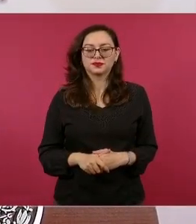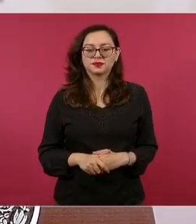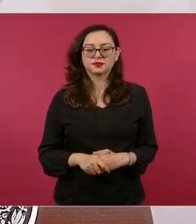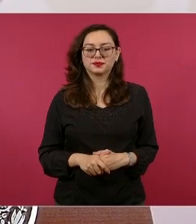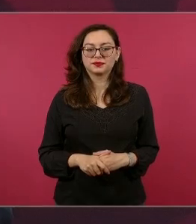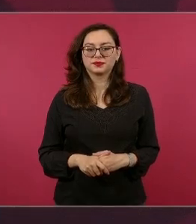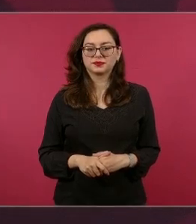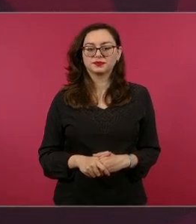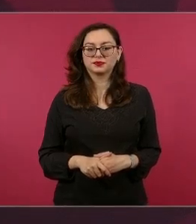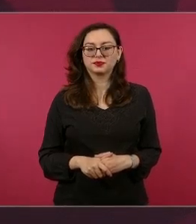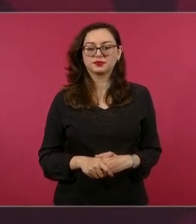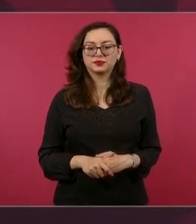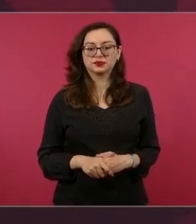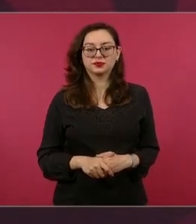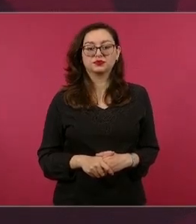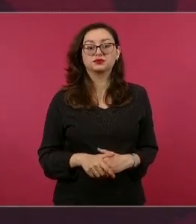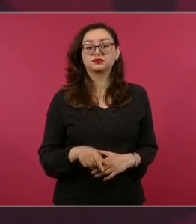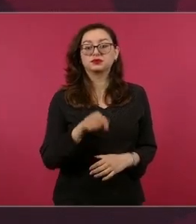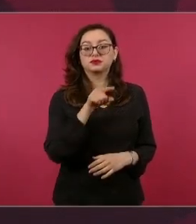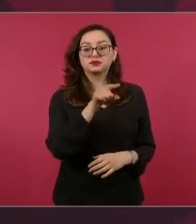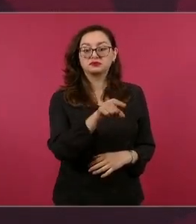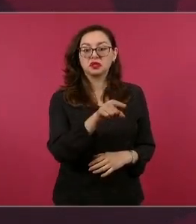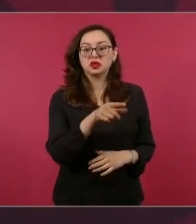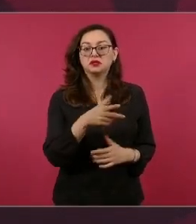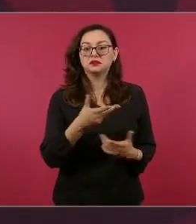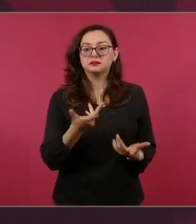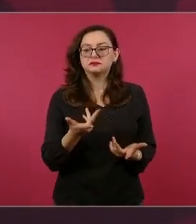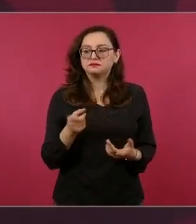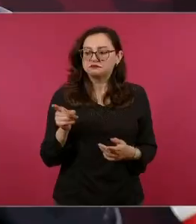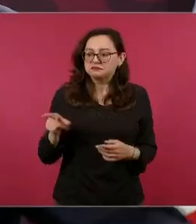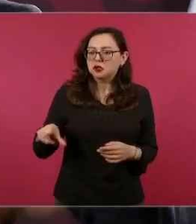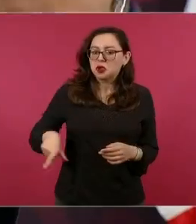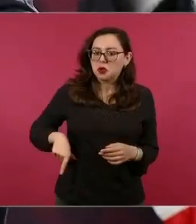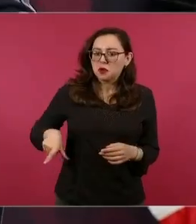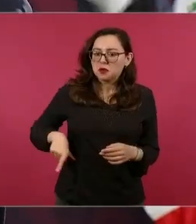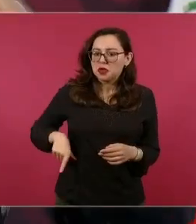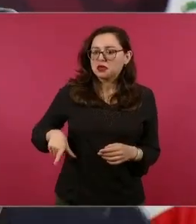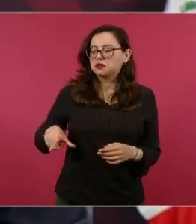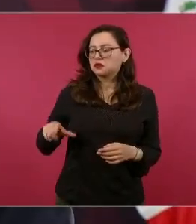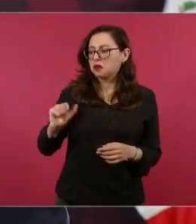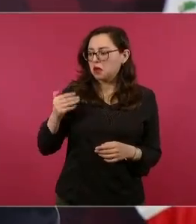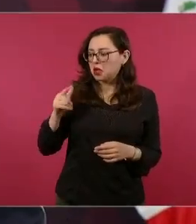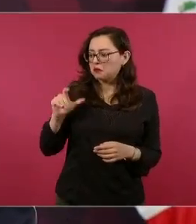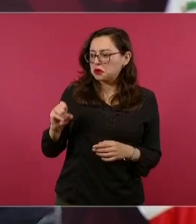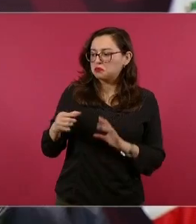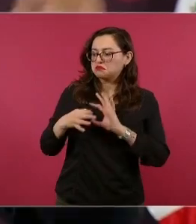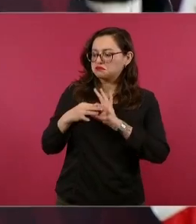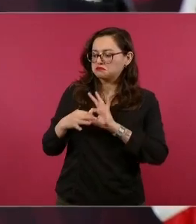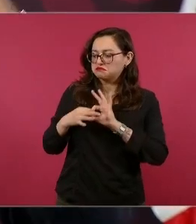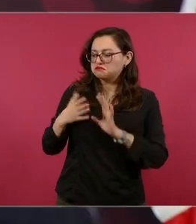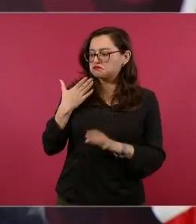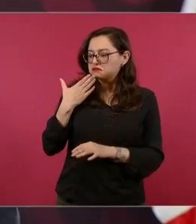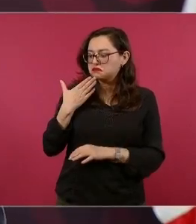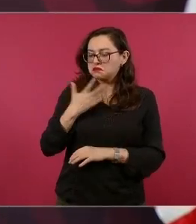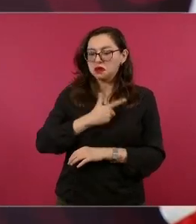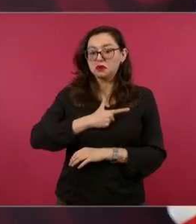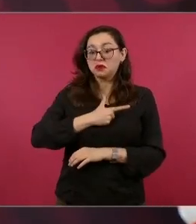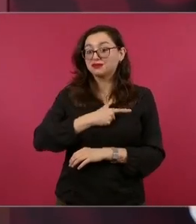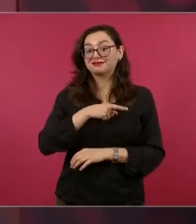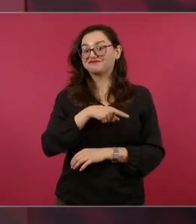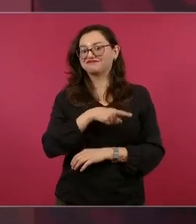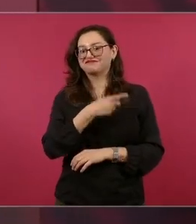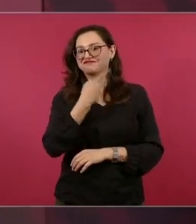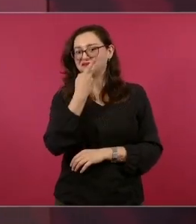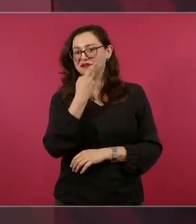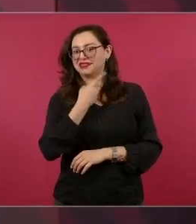yo simpatizo con lo que usted hace, ¿no? O con lo que ustedes están haciendo. Qué bueno, ¿no?